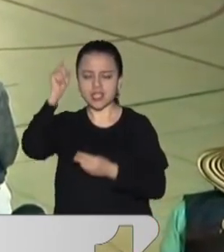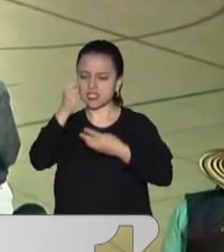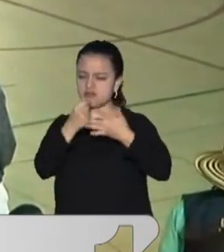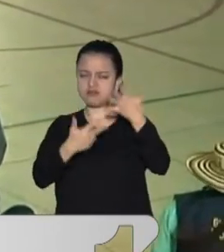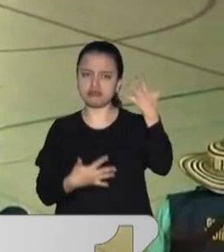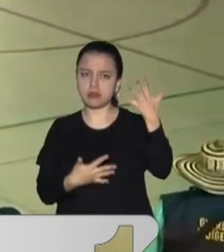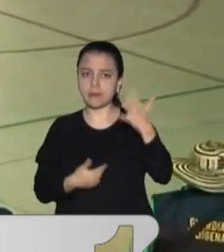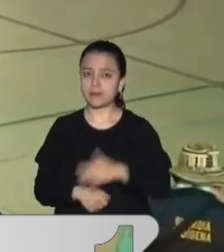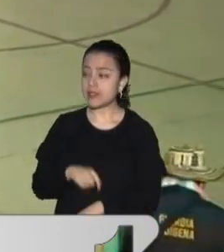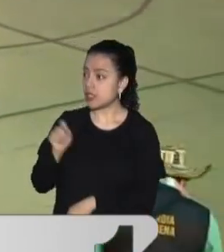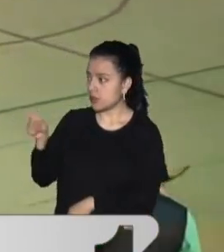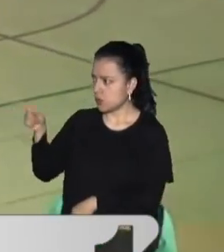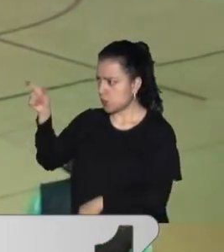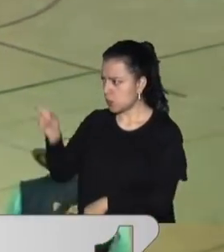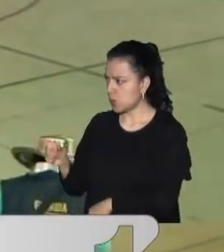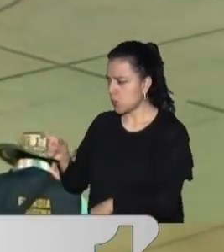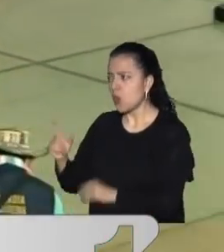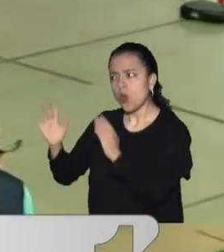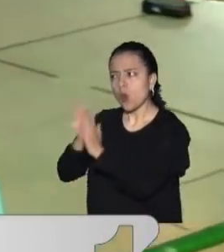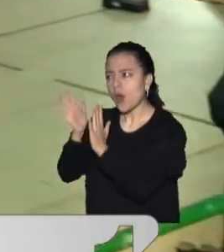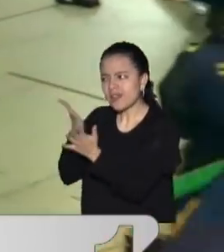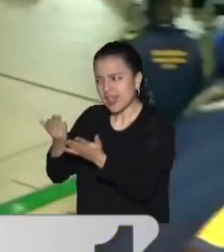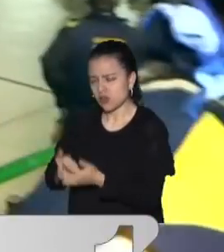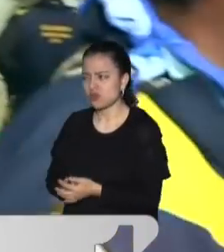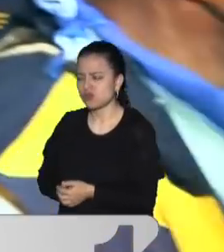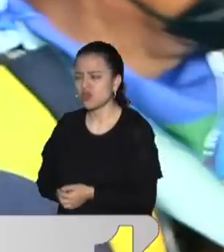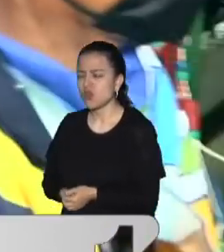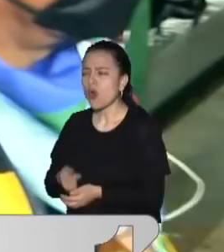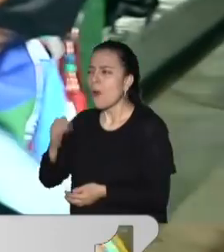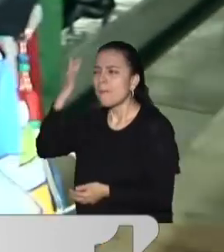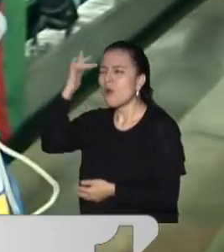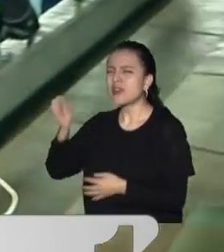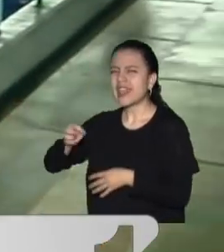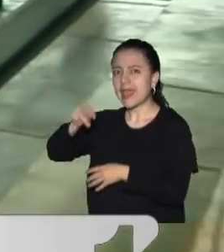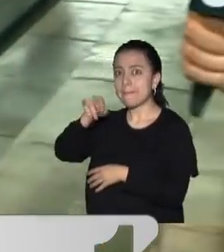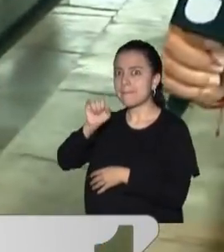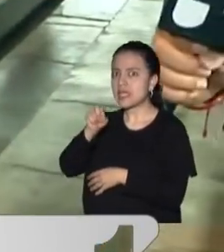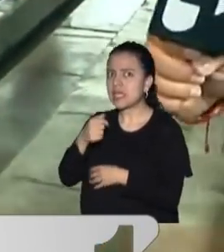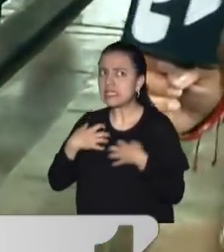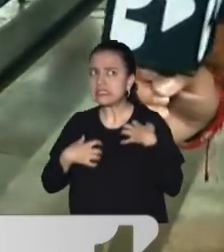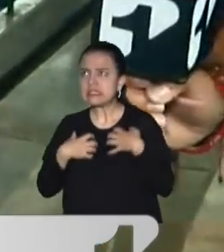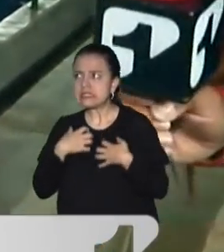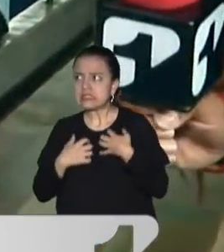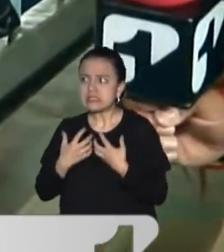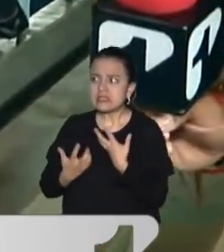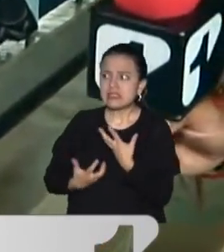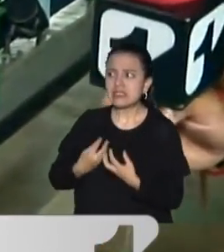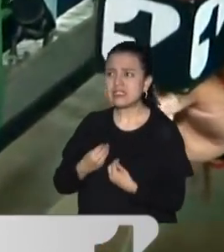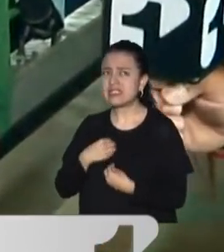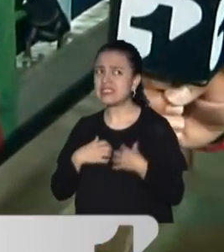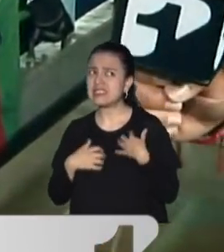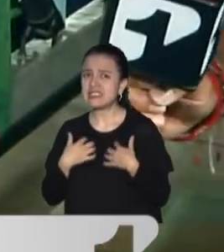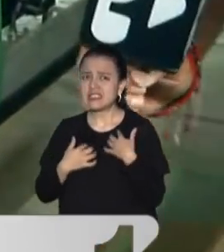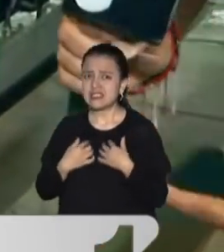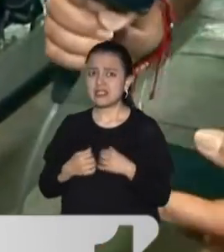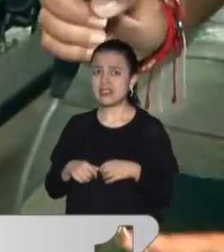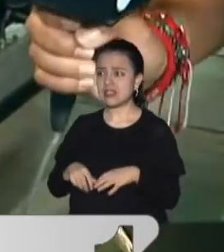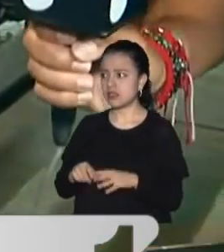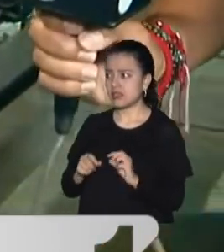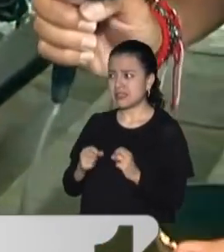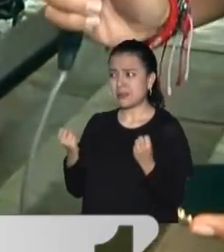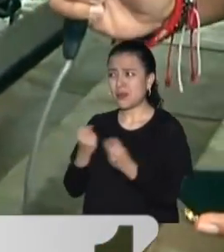quieren hacer. Hay mucha estigmatización, dicen que viene la Minga, y hay estigmatización por parte de algunas personas que dicen